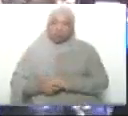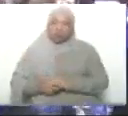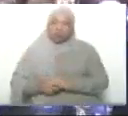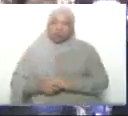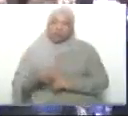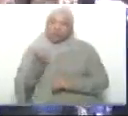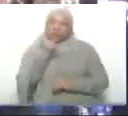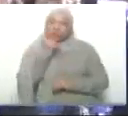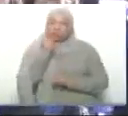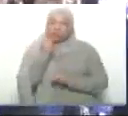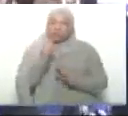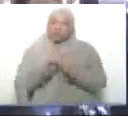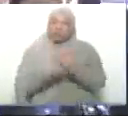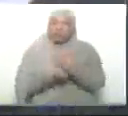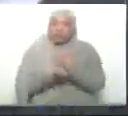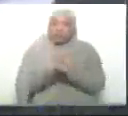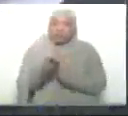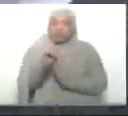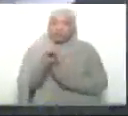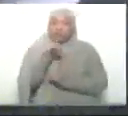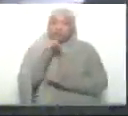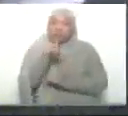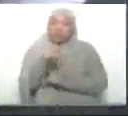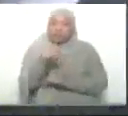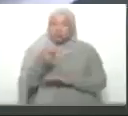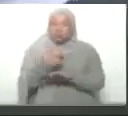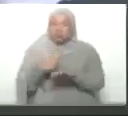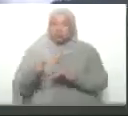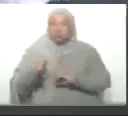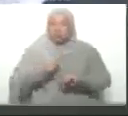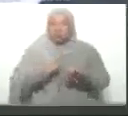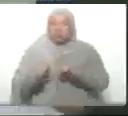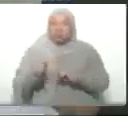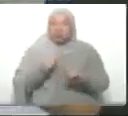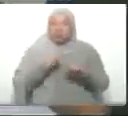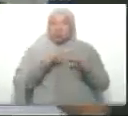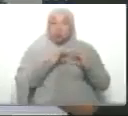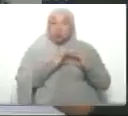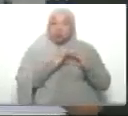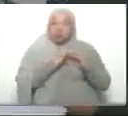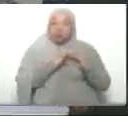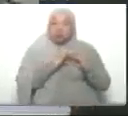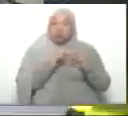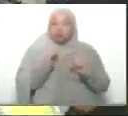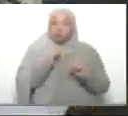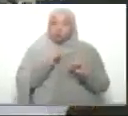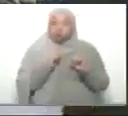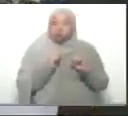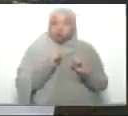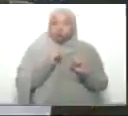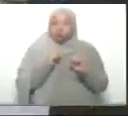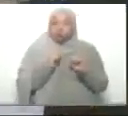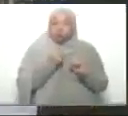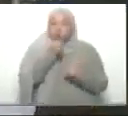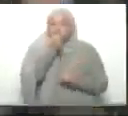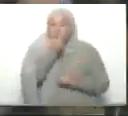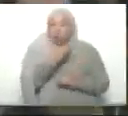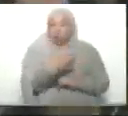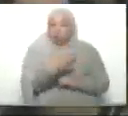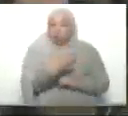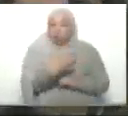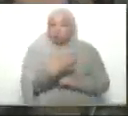Mira, yo creo que el desarrollo del movimiento Corazón Salsero ha sido bueno. Gracias,